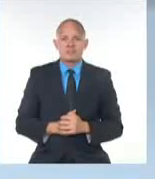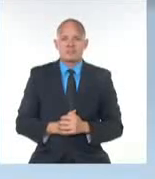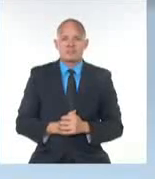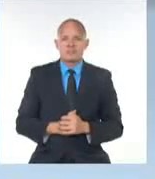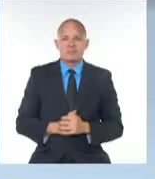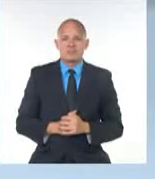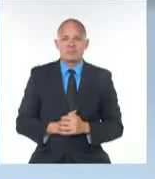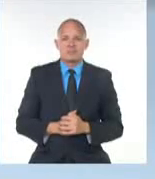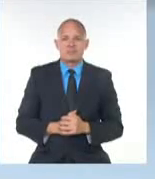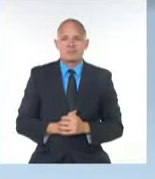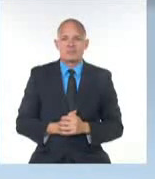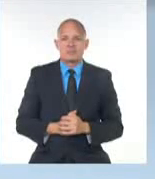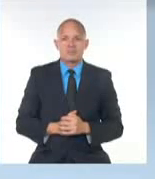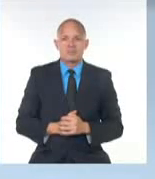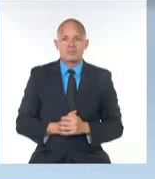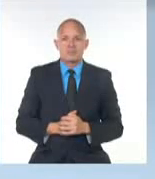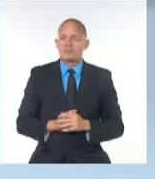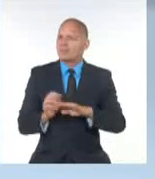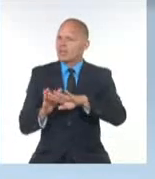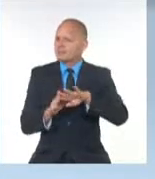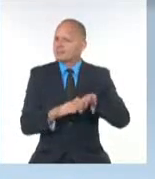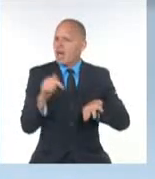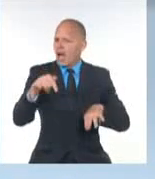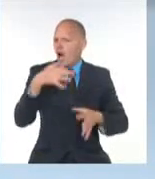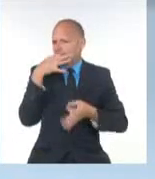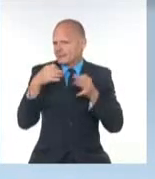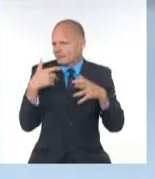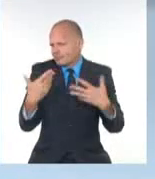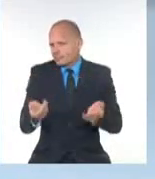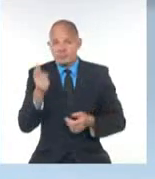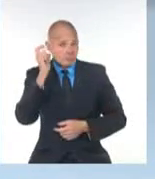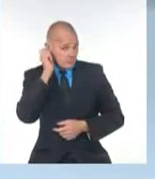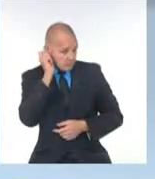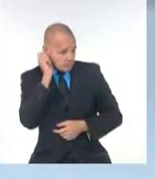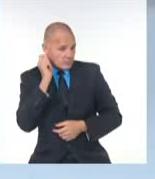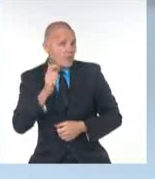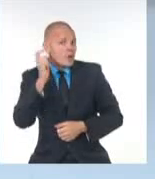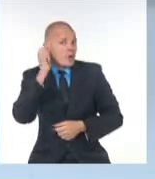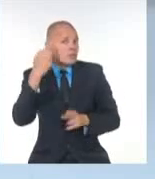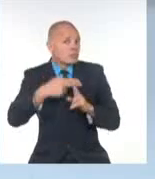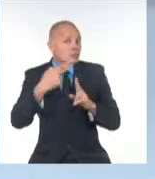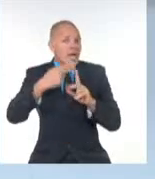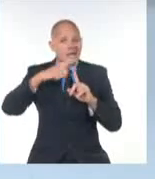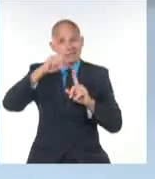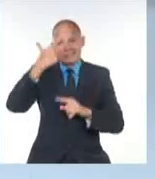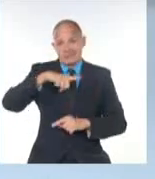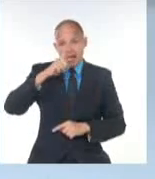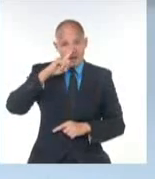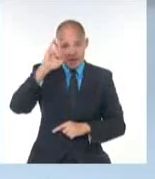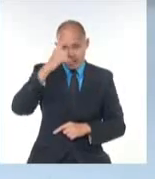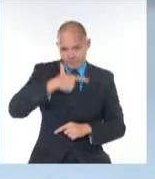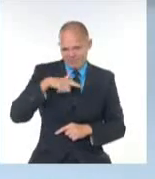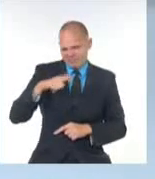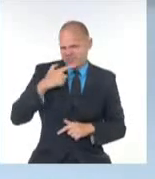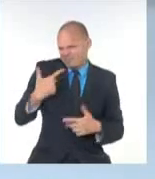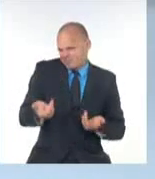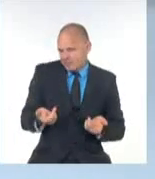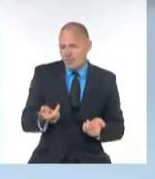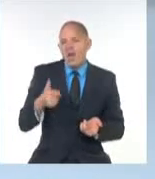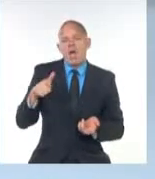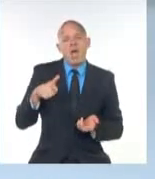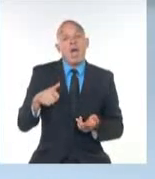Tania Dranguet desarrolla su creación desde la historia del arte en la Asociación Hermanos Saiz. En Santiago de